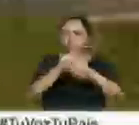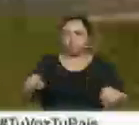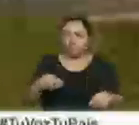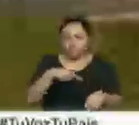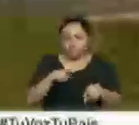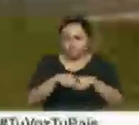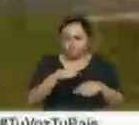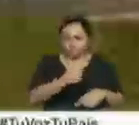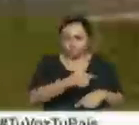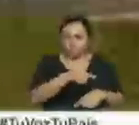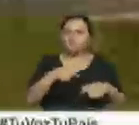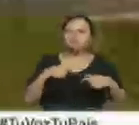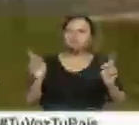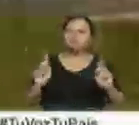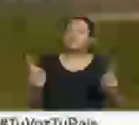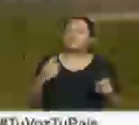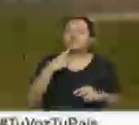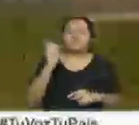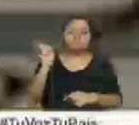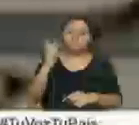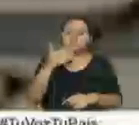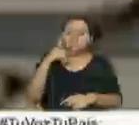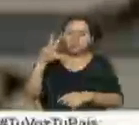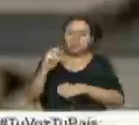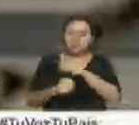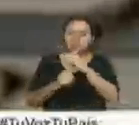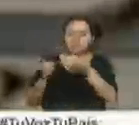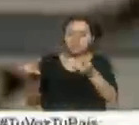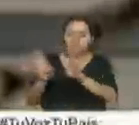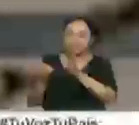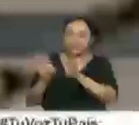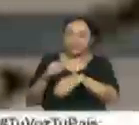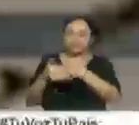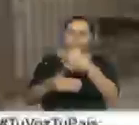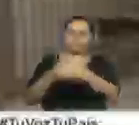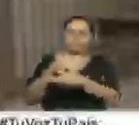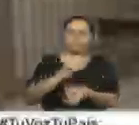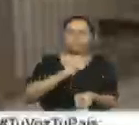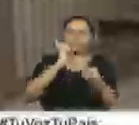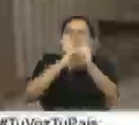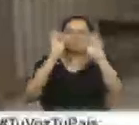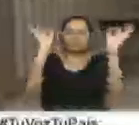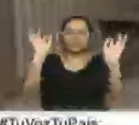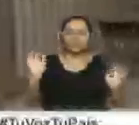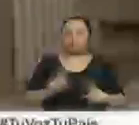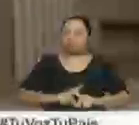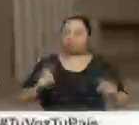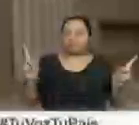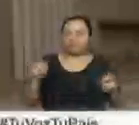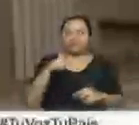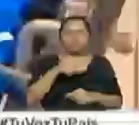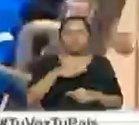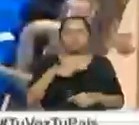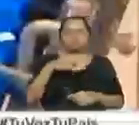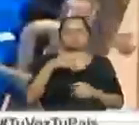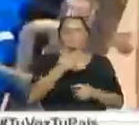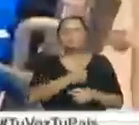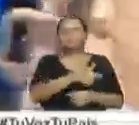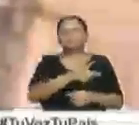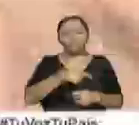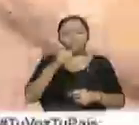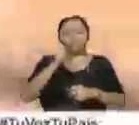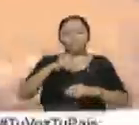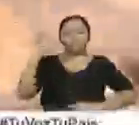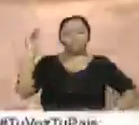dejar atrás la era atómica y sentar las bases de un ambicioso proyecto de transformación energética de Europa. A cambio, los suizos tendrán que